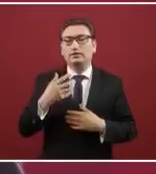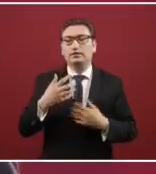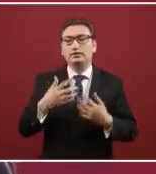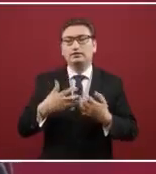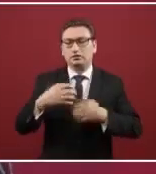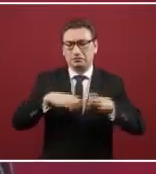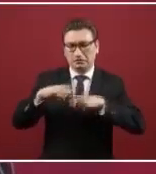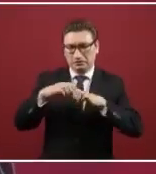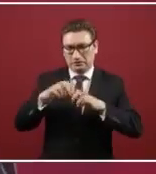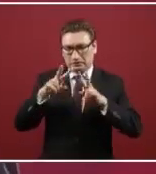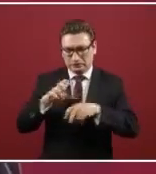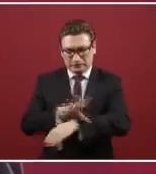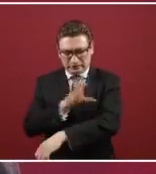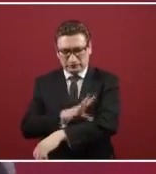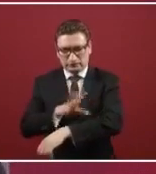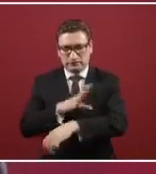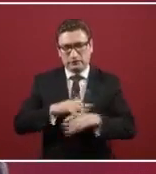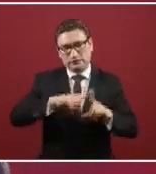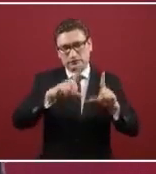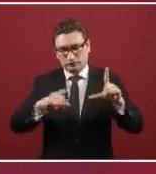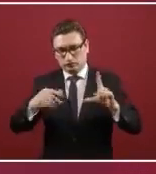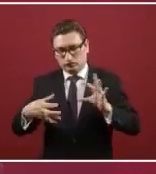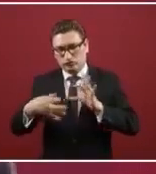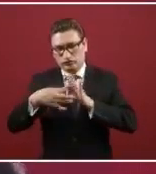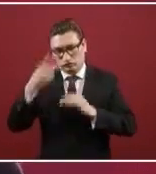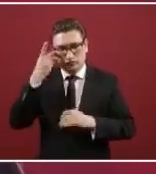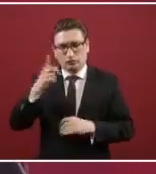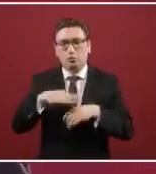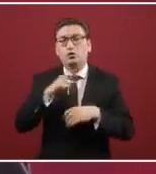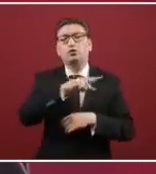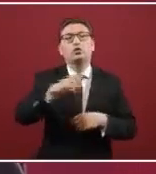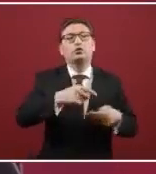porque a ustedes no les resulta negocio